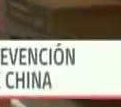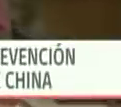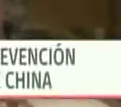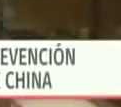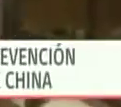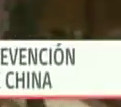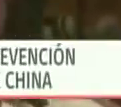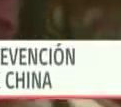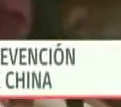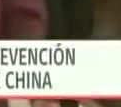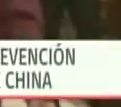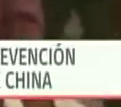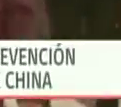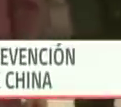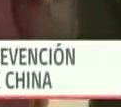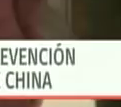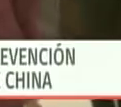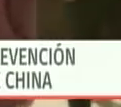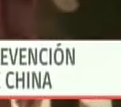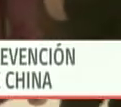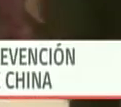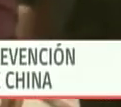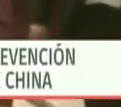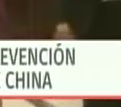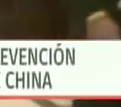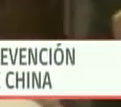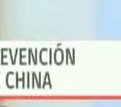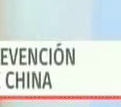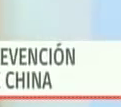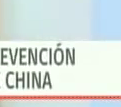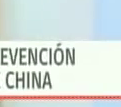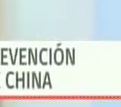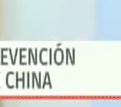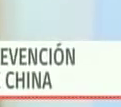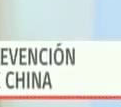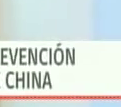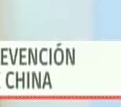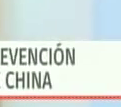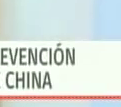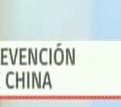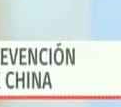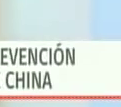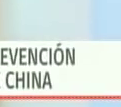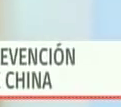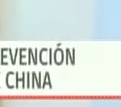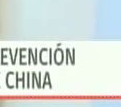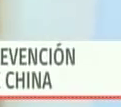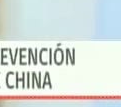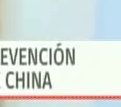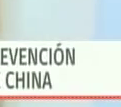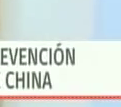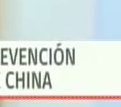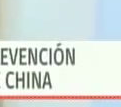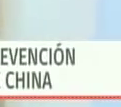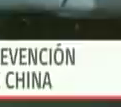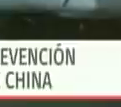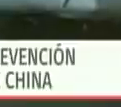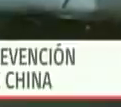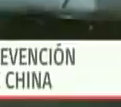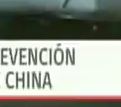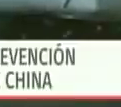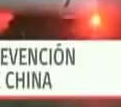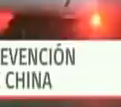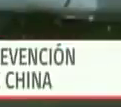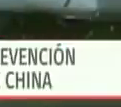Me llamo Juan Mao, vengo de la provincia de Jiangsu. Soy médico especialista de medicina respiratoria y jefe de la delegación